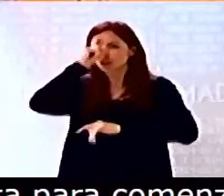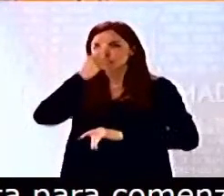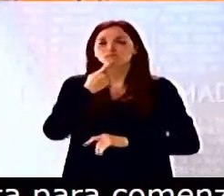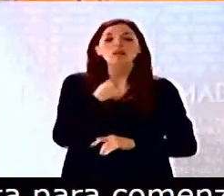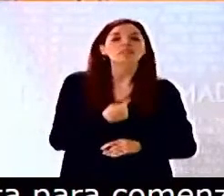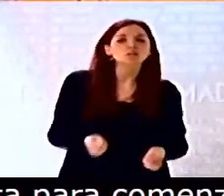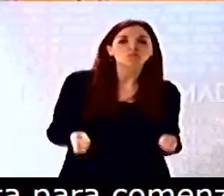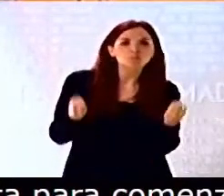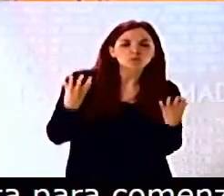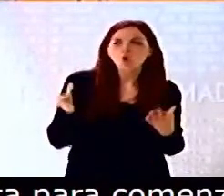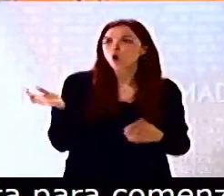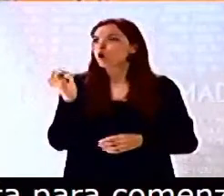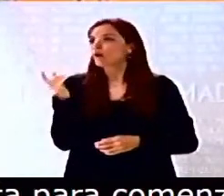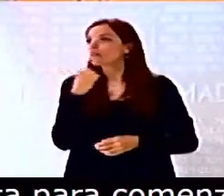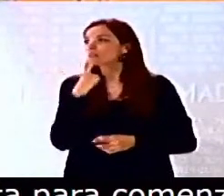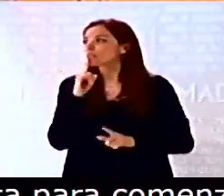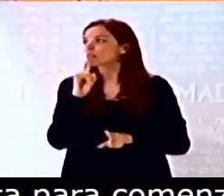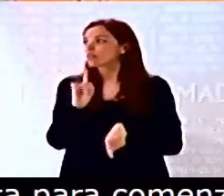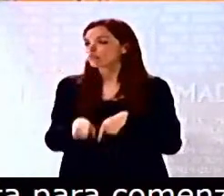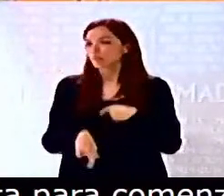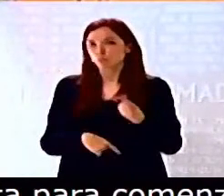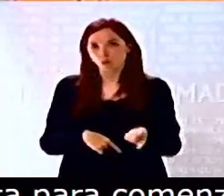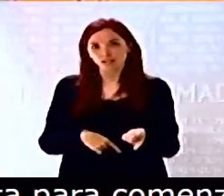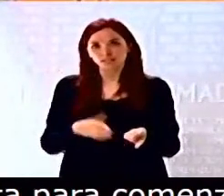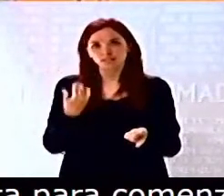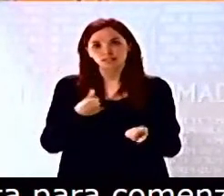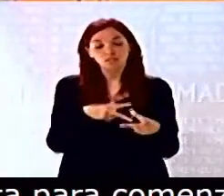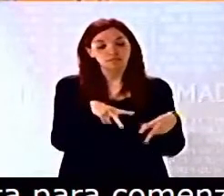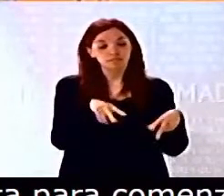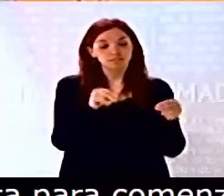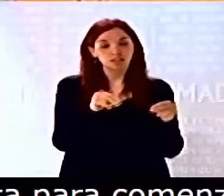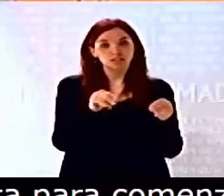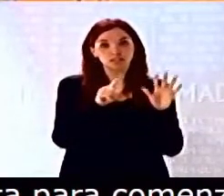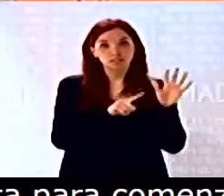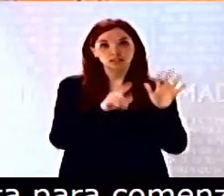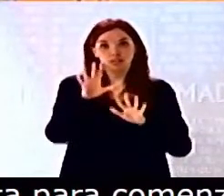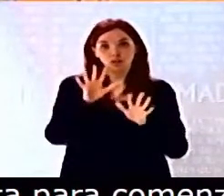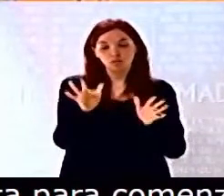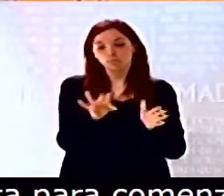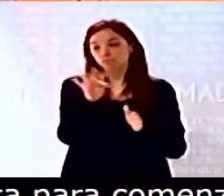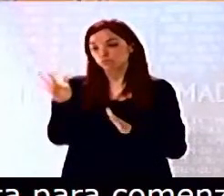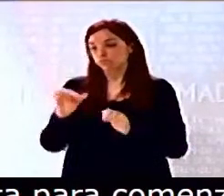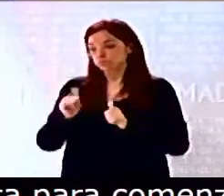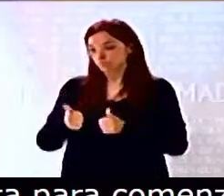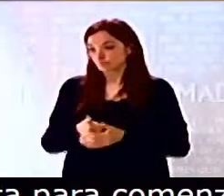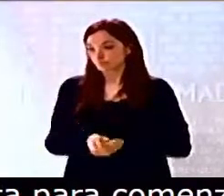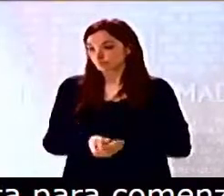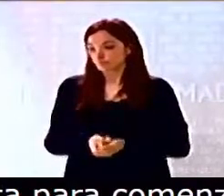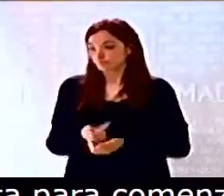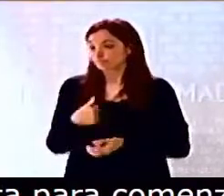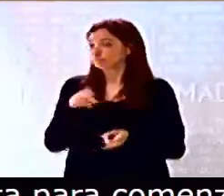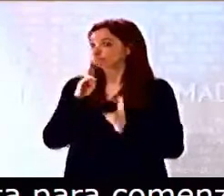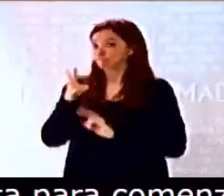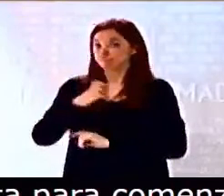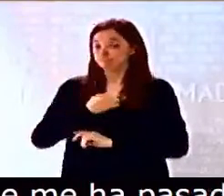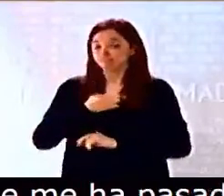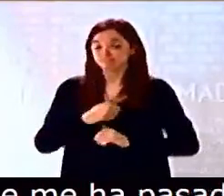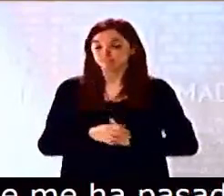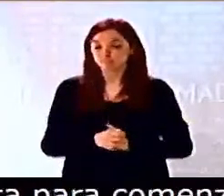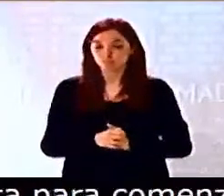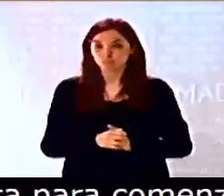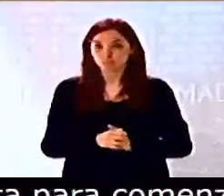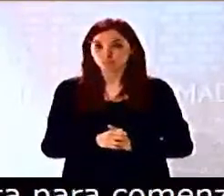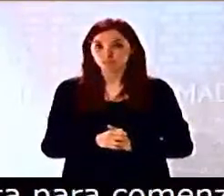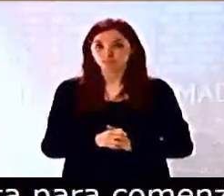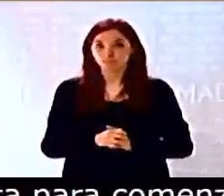me ha pasado, simplemente ha dicho que van después de terminar con los de 65. No estoy en condiciones de responderle a esa pregunta.